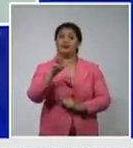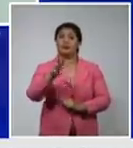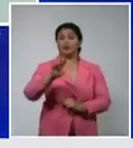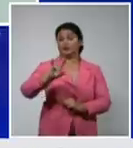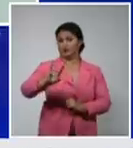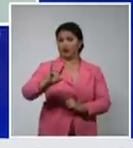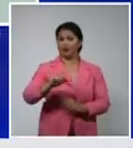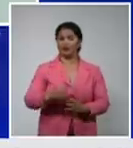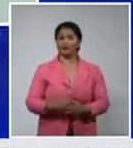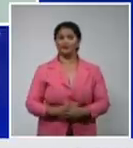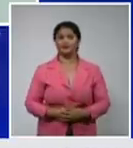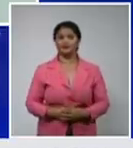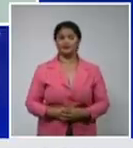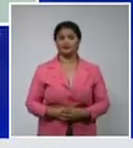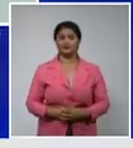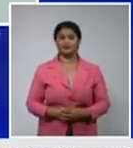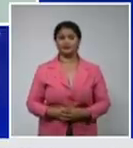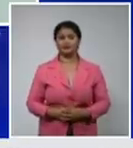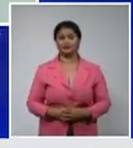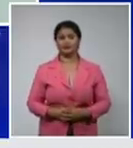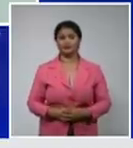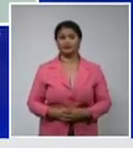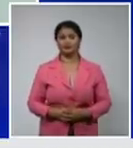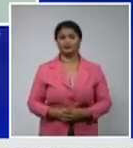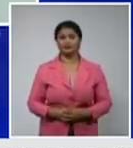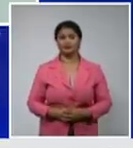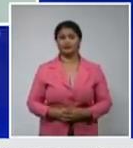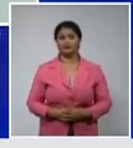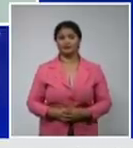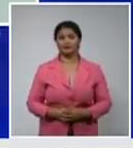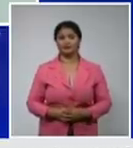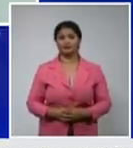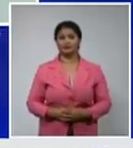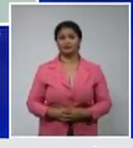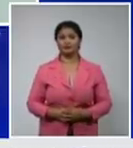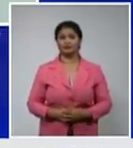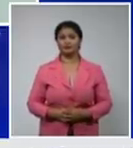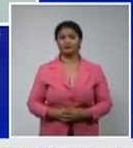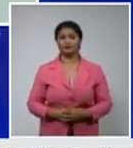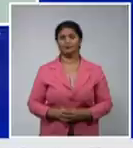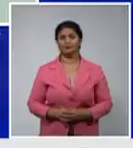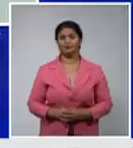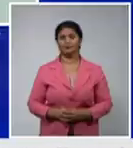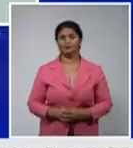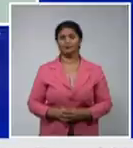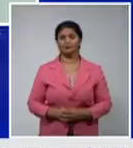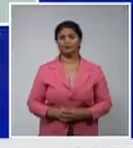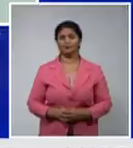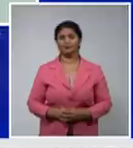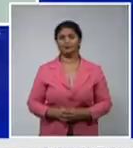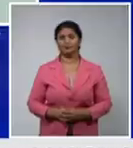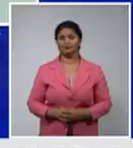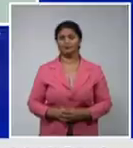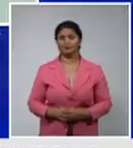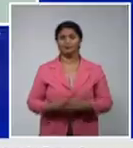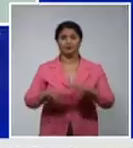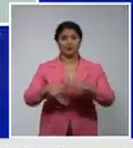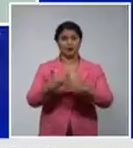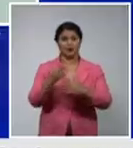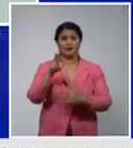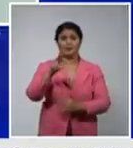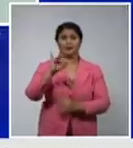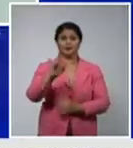628, correcto. Ahora, el 27 de febrero, sin embargo, el número de casos